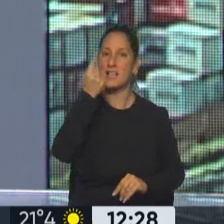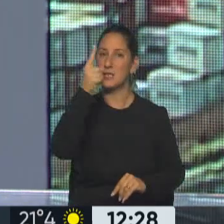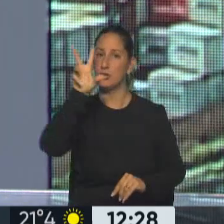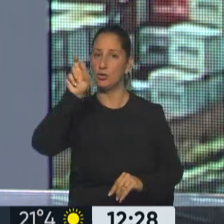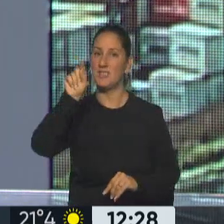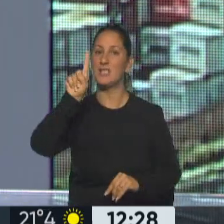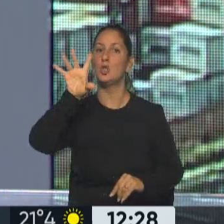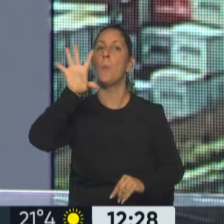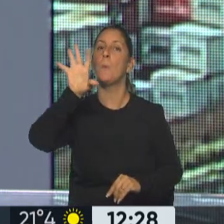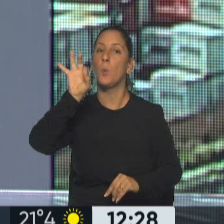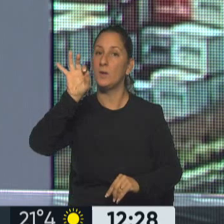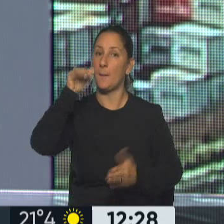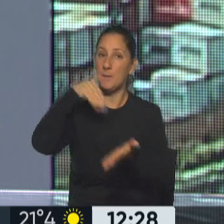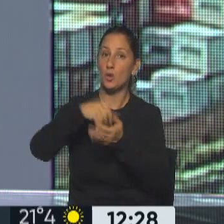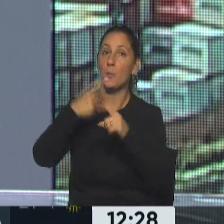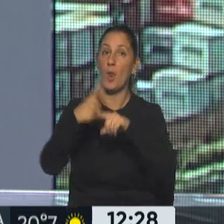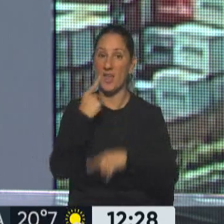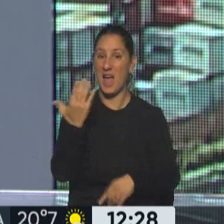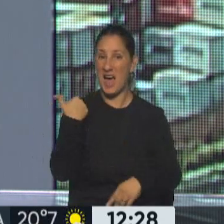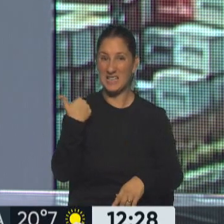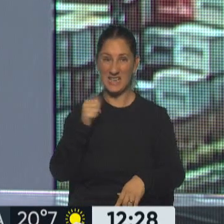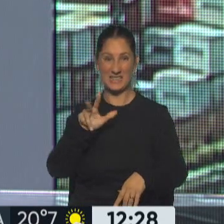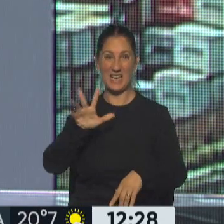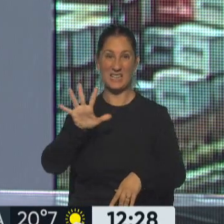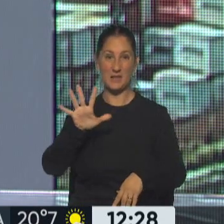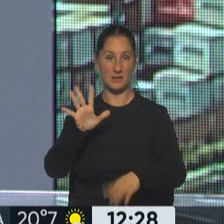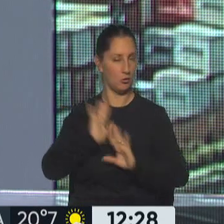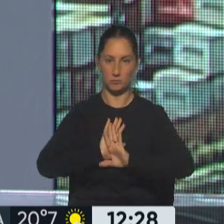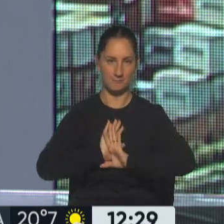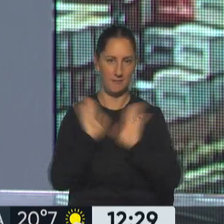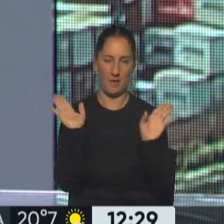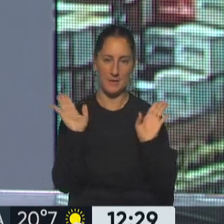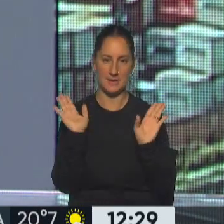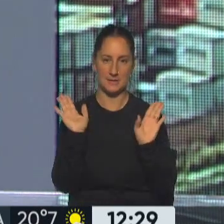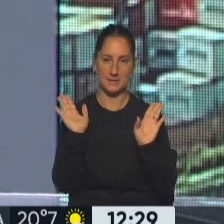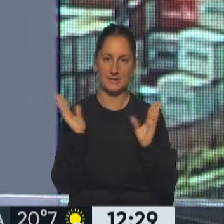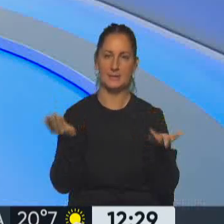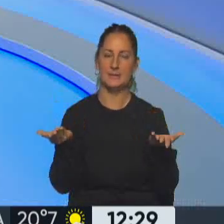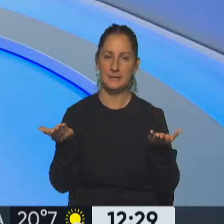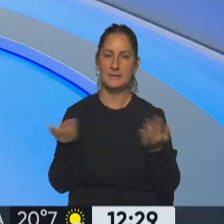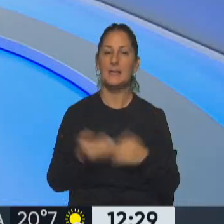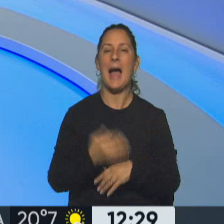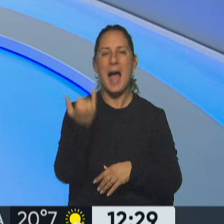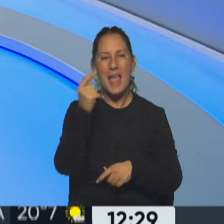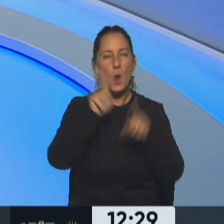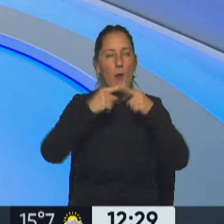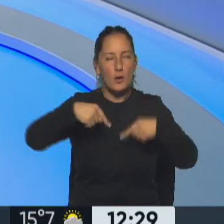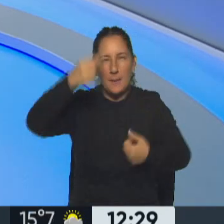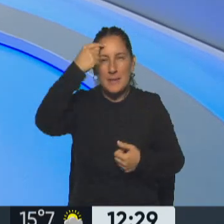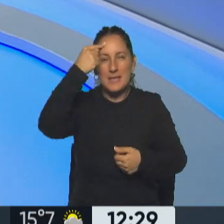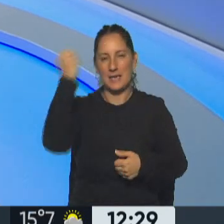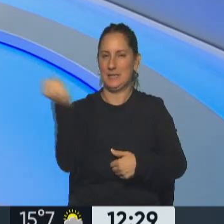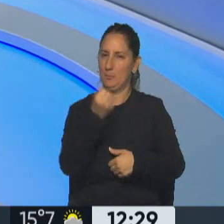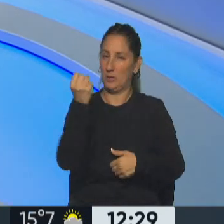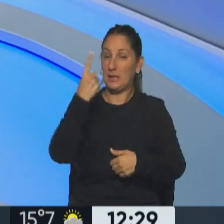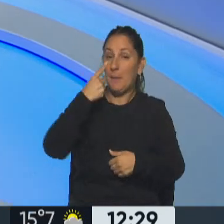a 150 millones de dólares por día ayer se le quedaron 35 Bueno nada más vamos a algunas cosas que hay que tener en cuenta para ver qué